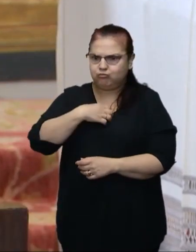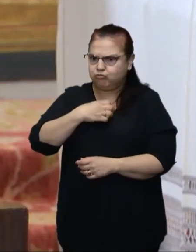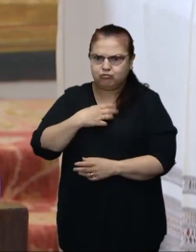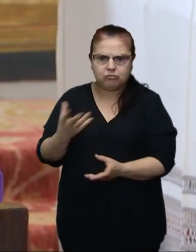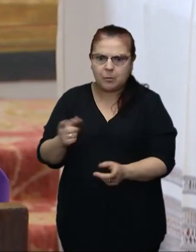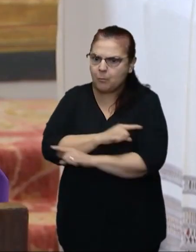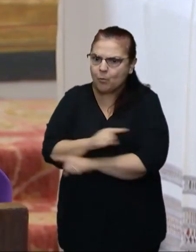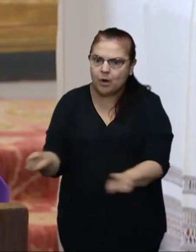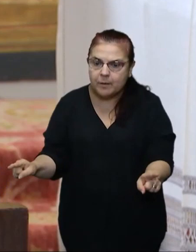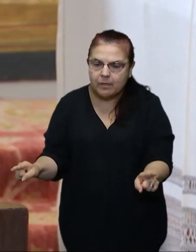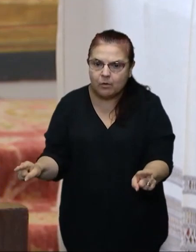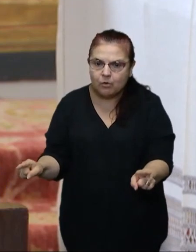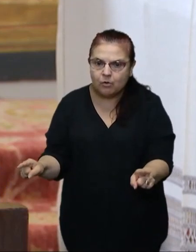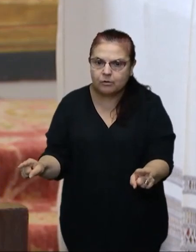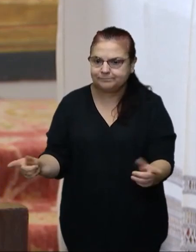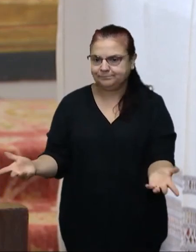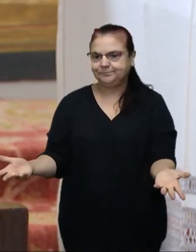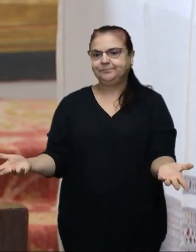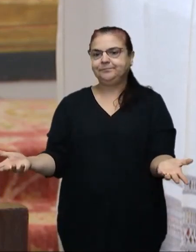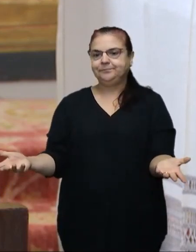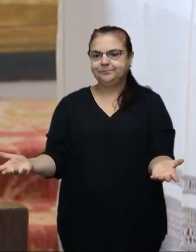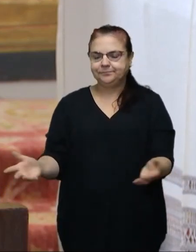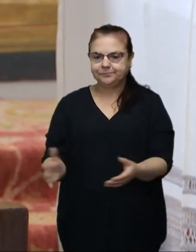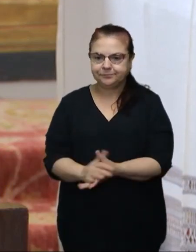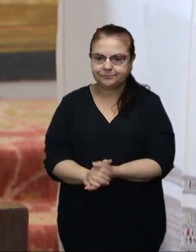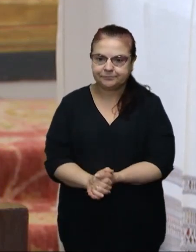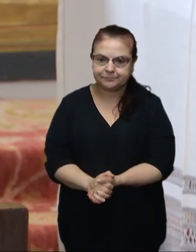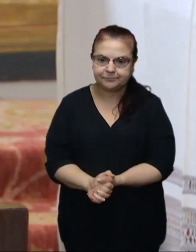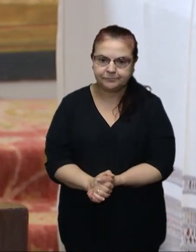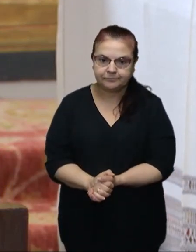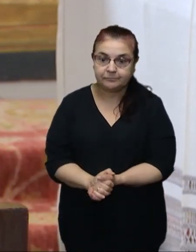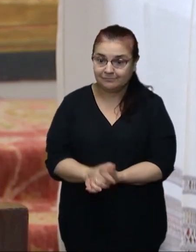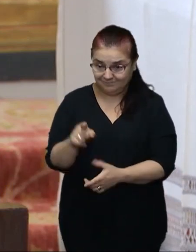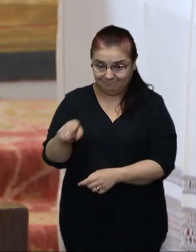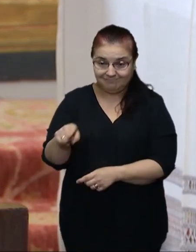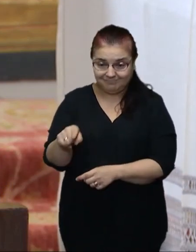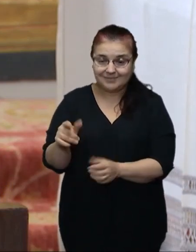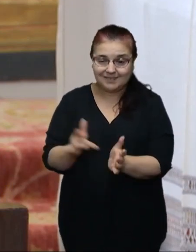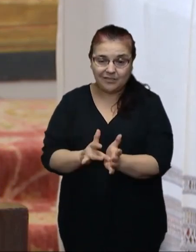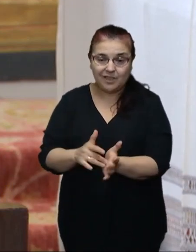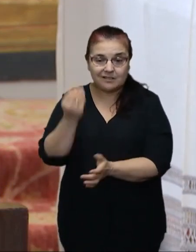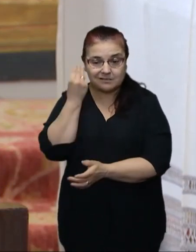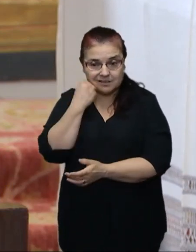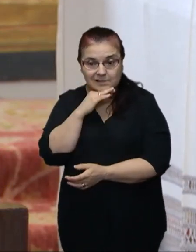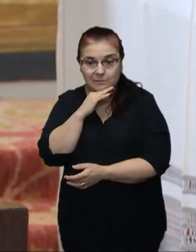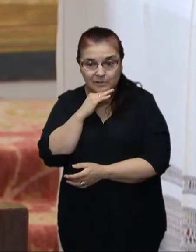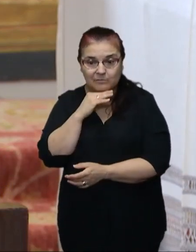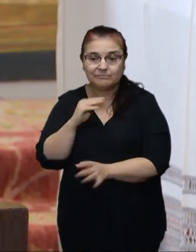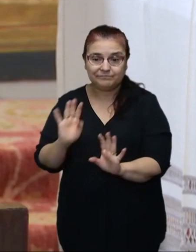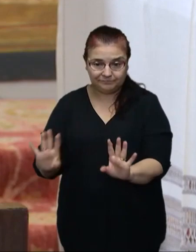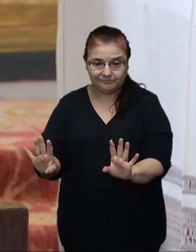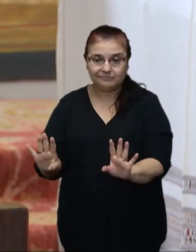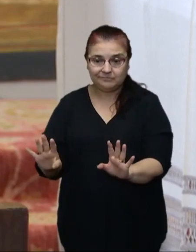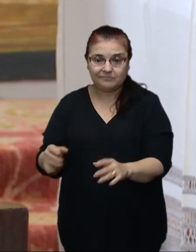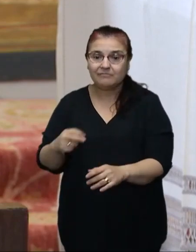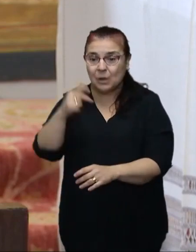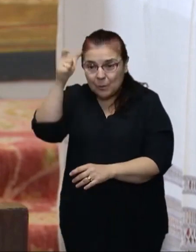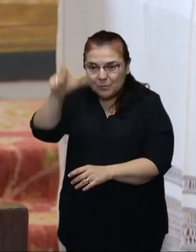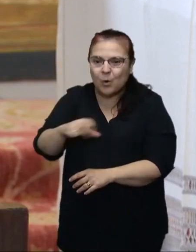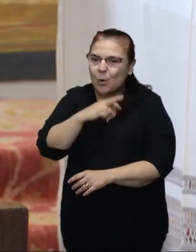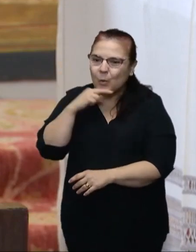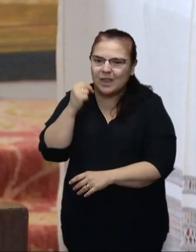Se quedan, como siempre, en la superficie. Aquel día era sábado y los judíos dijeron al